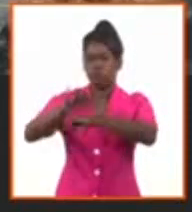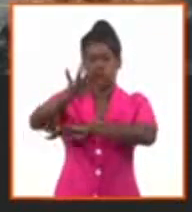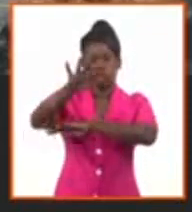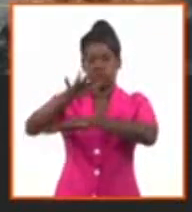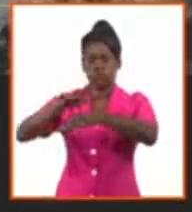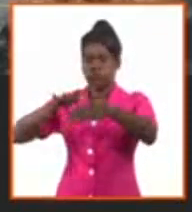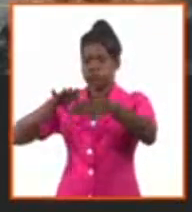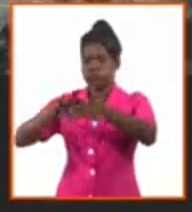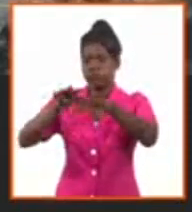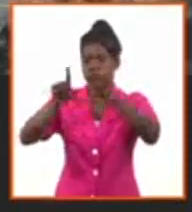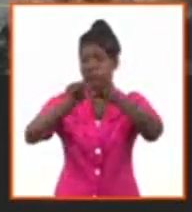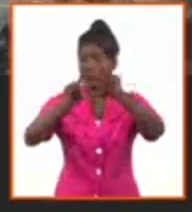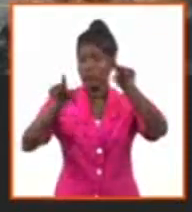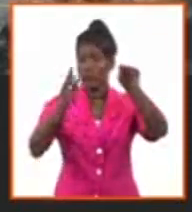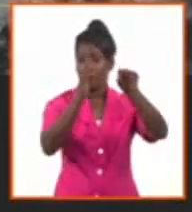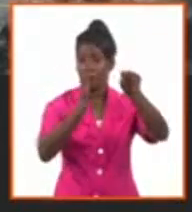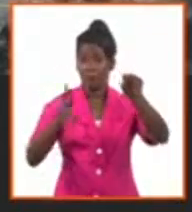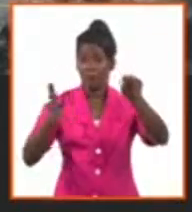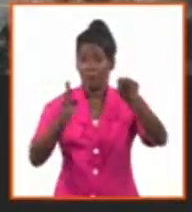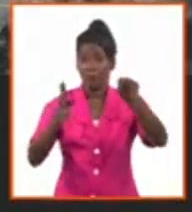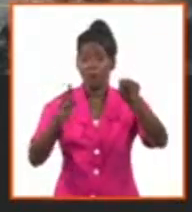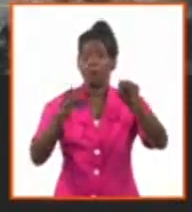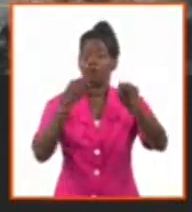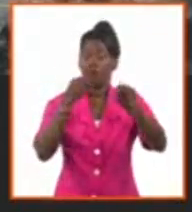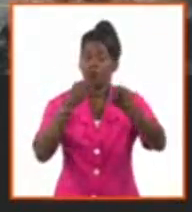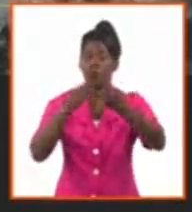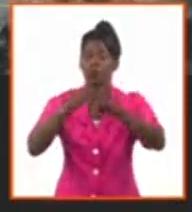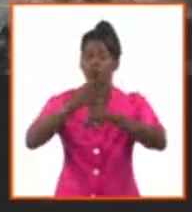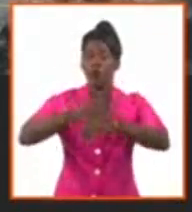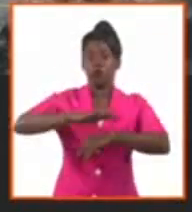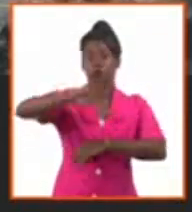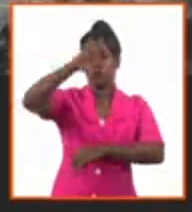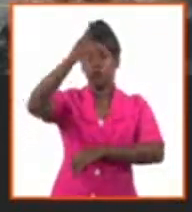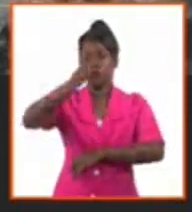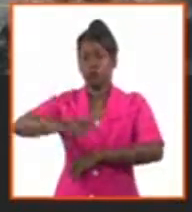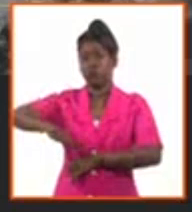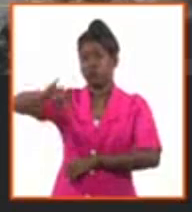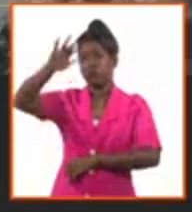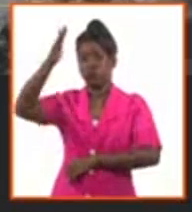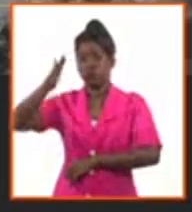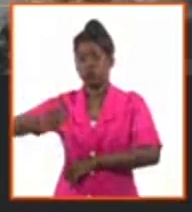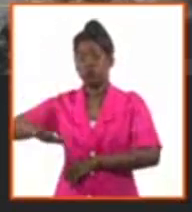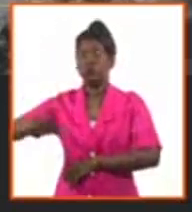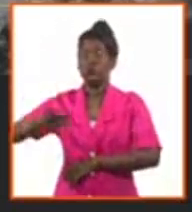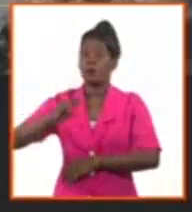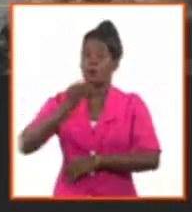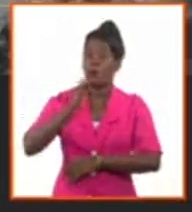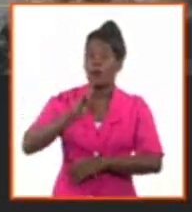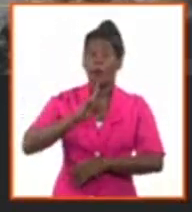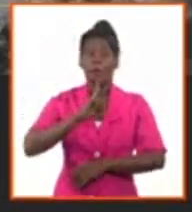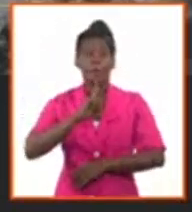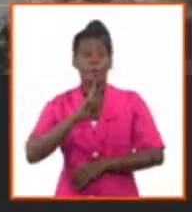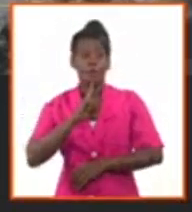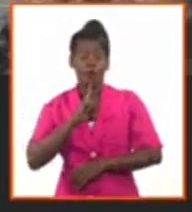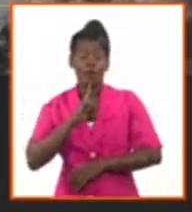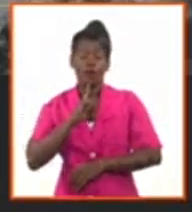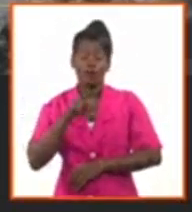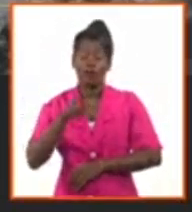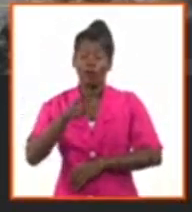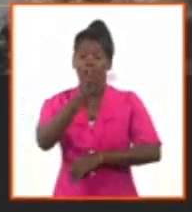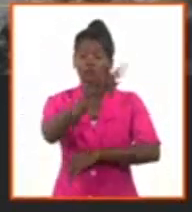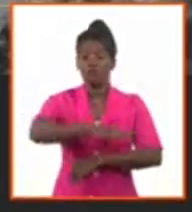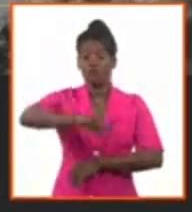de las costas de Cuba habrá oleaje incrementándose gradualmente a partir del viernes 3 a fuertes marejadas en la costa